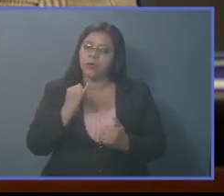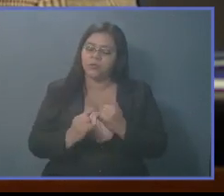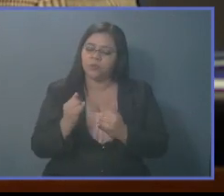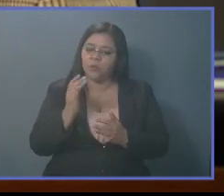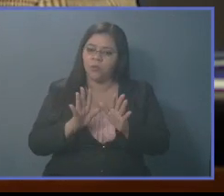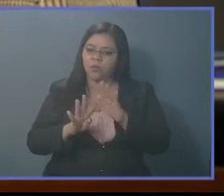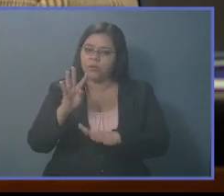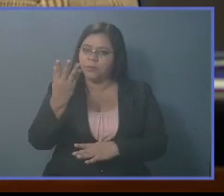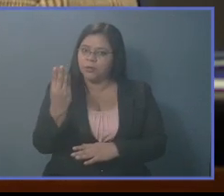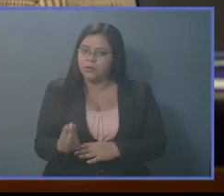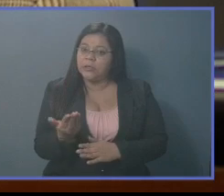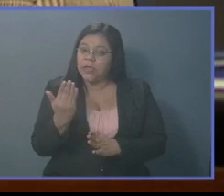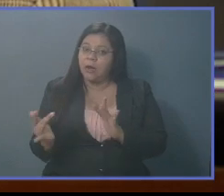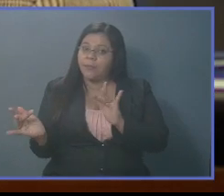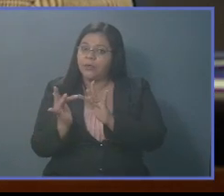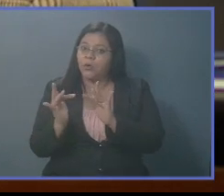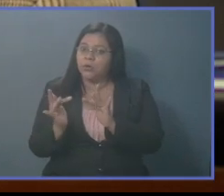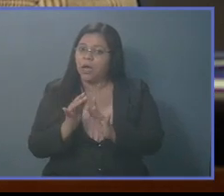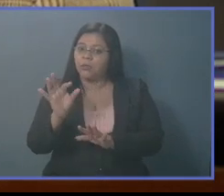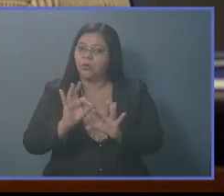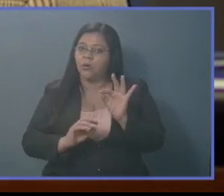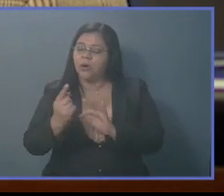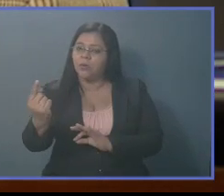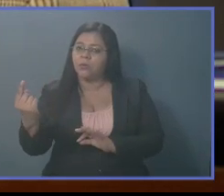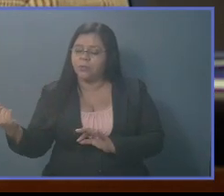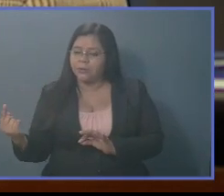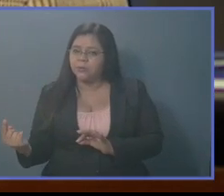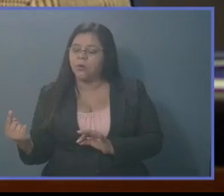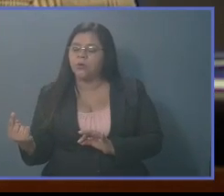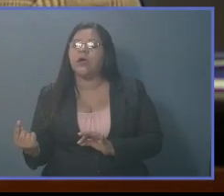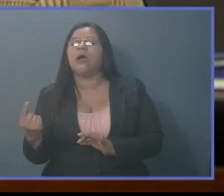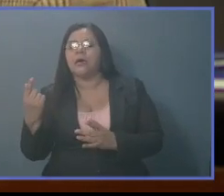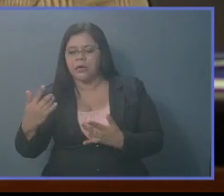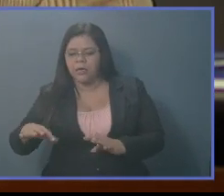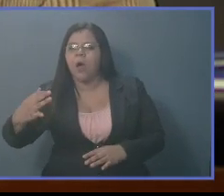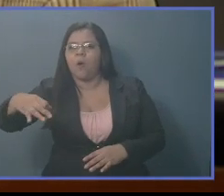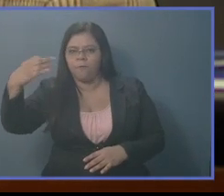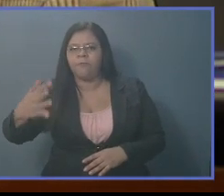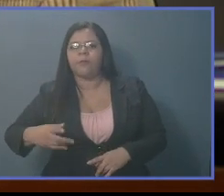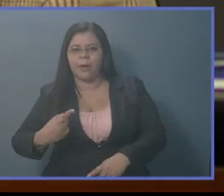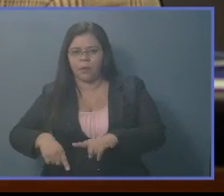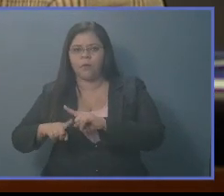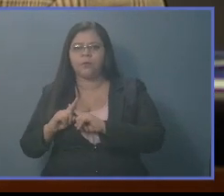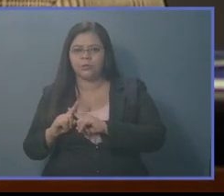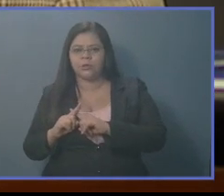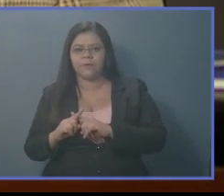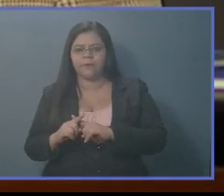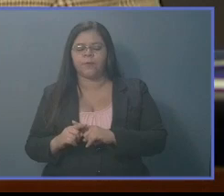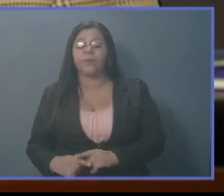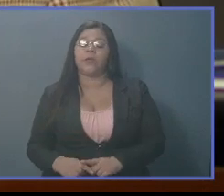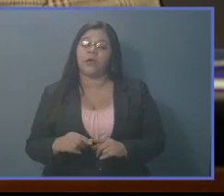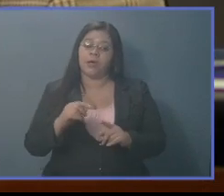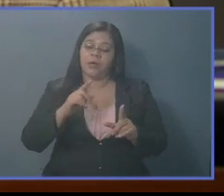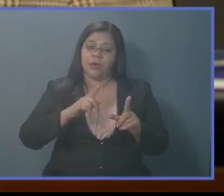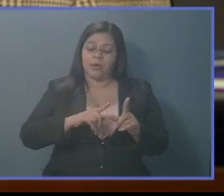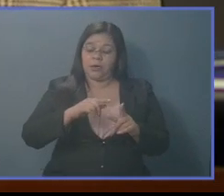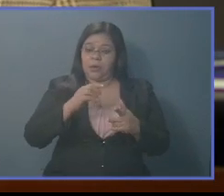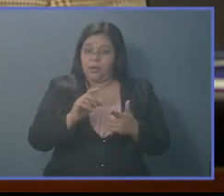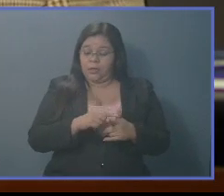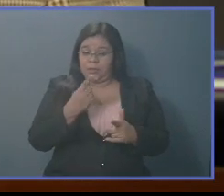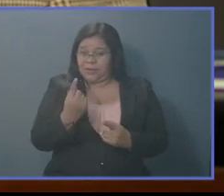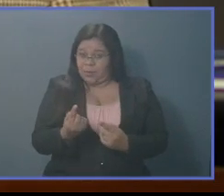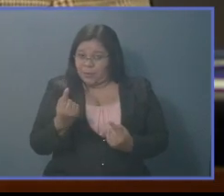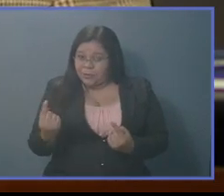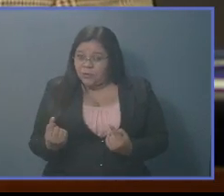días estuvo en contacto con casos confirmados por COVID-19. 2. Personas que sin presentar manifestaciones clínicas